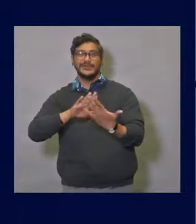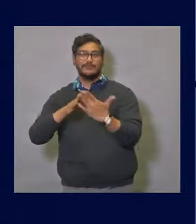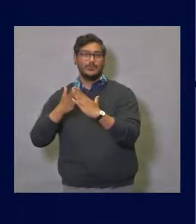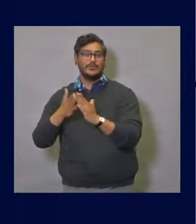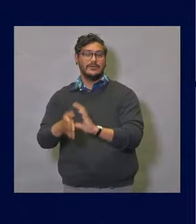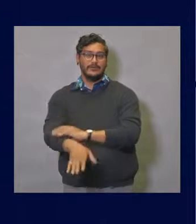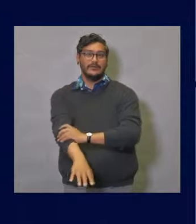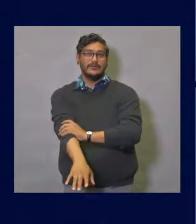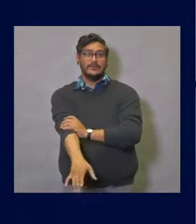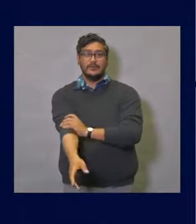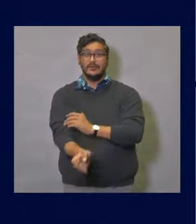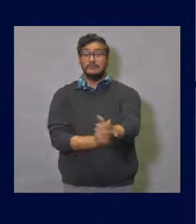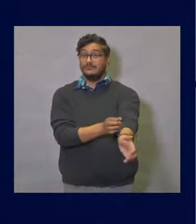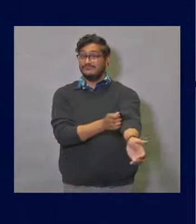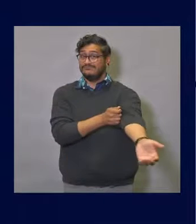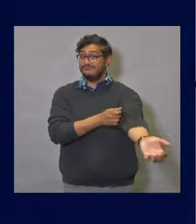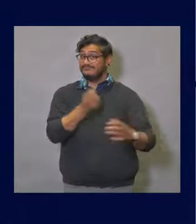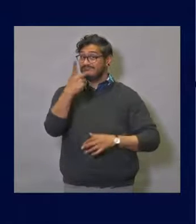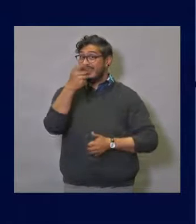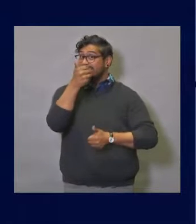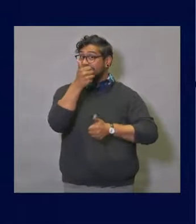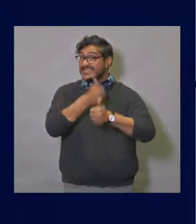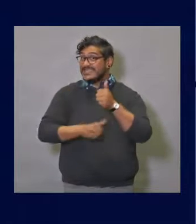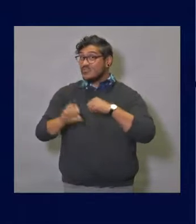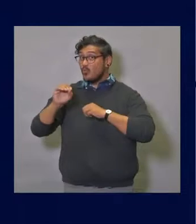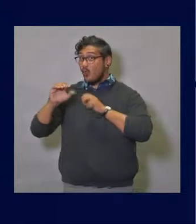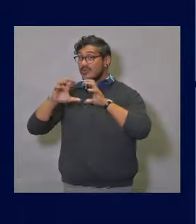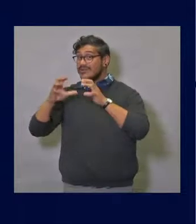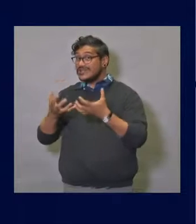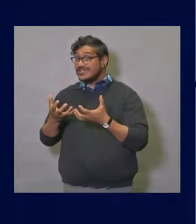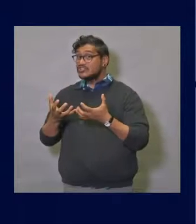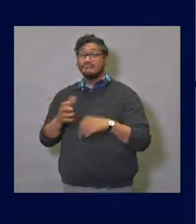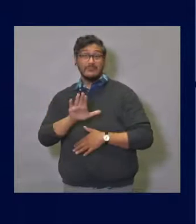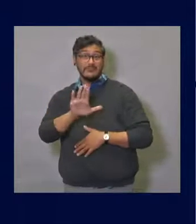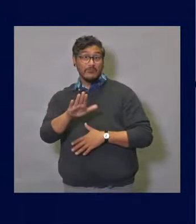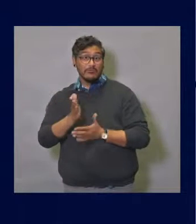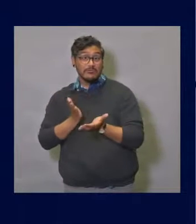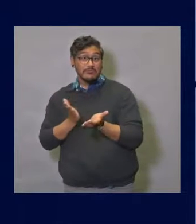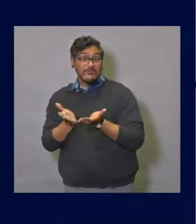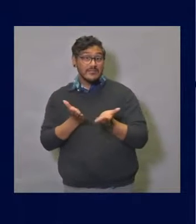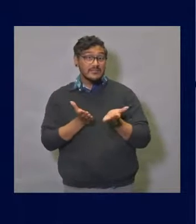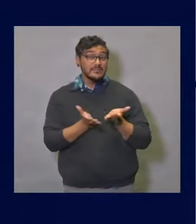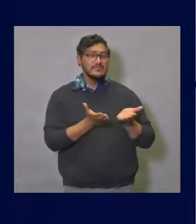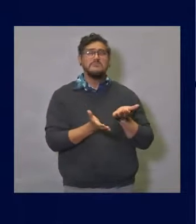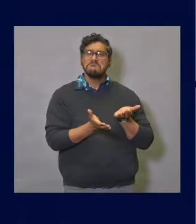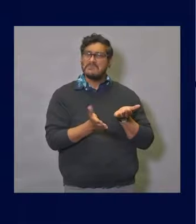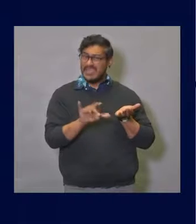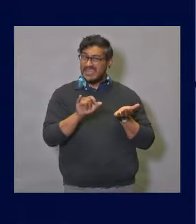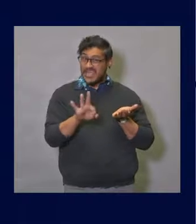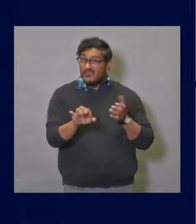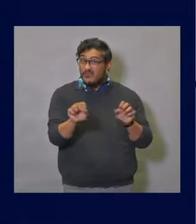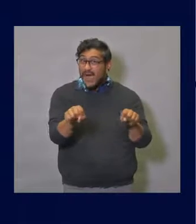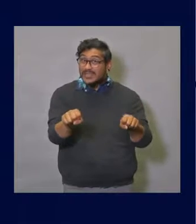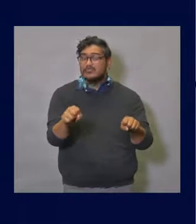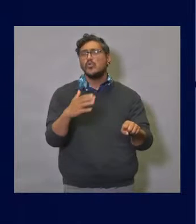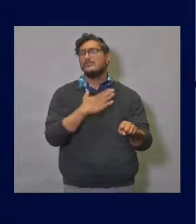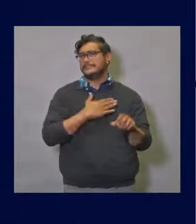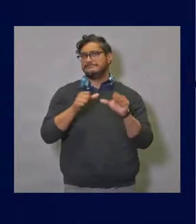Seguimos pidiéndoles a estas organizaciones que los servicios se proporcionen de forma remota cuando sea